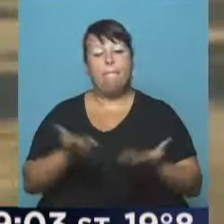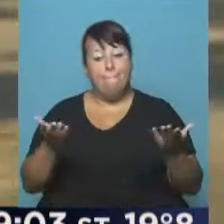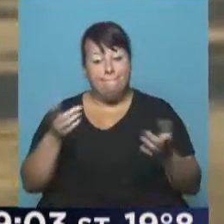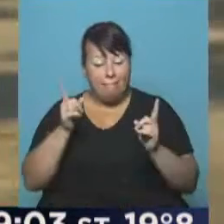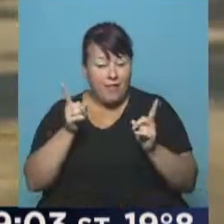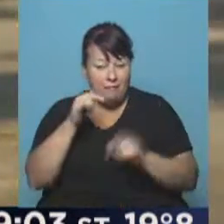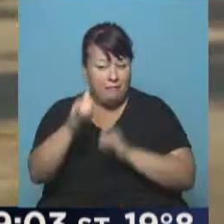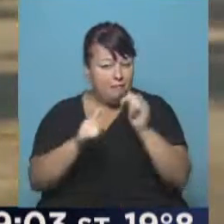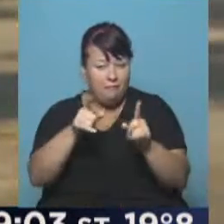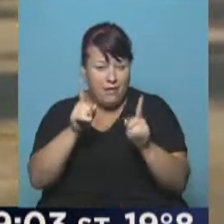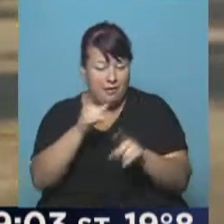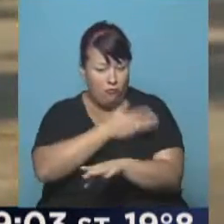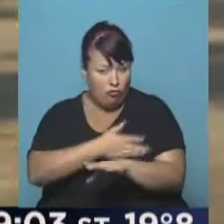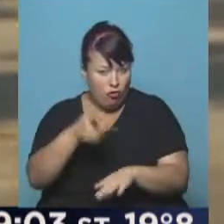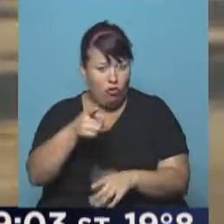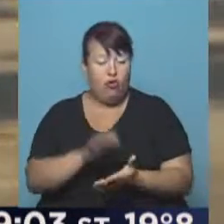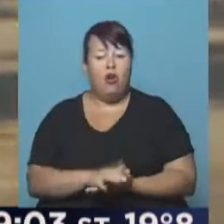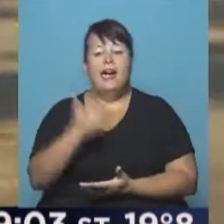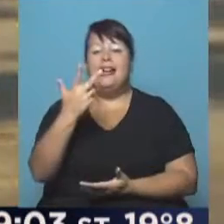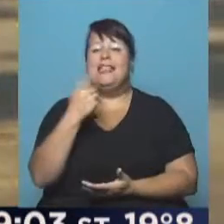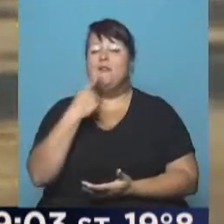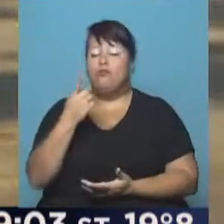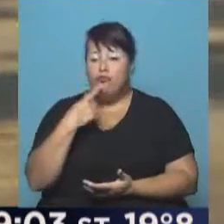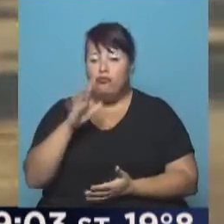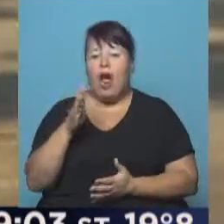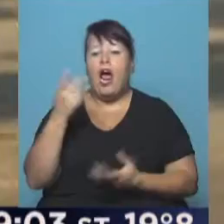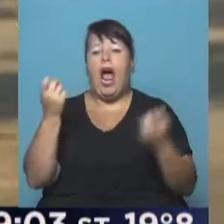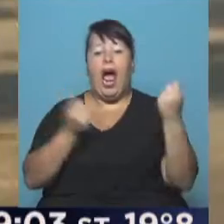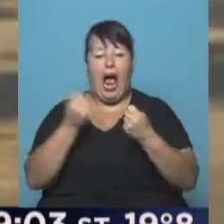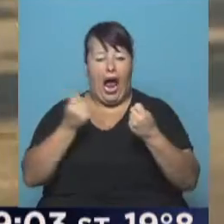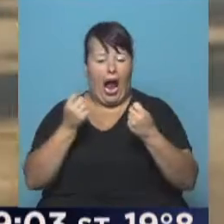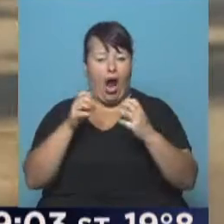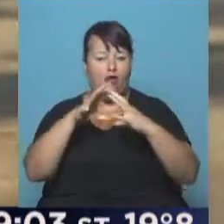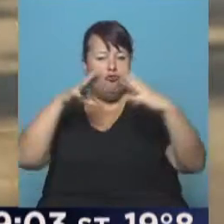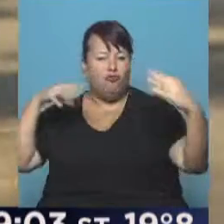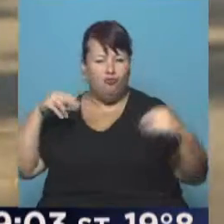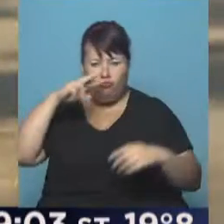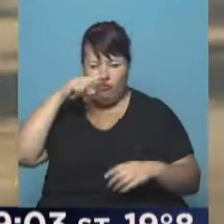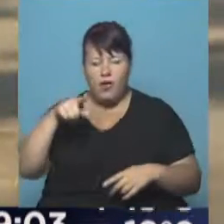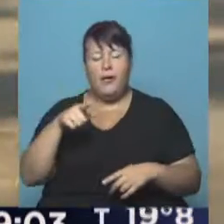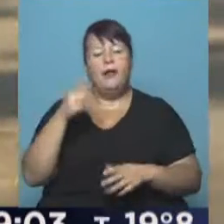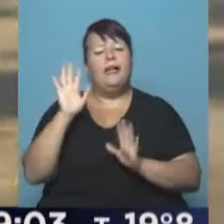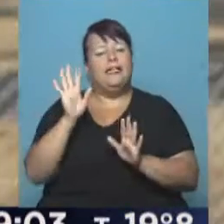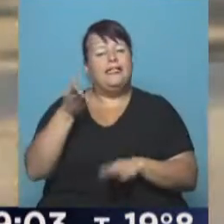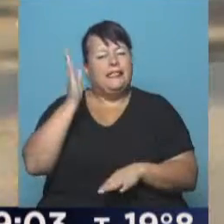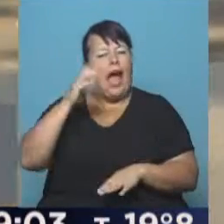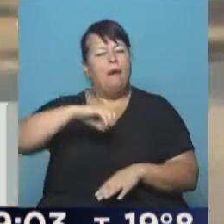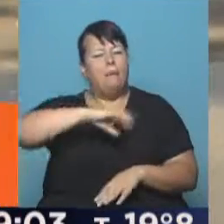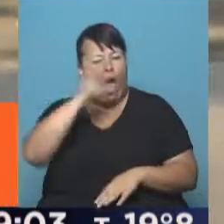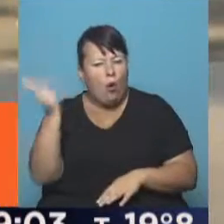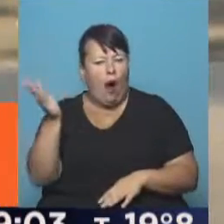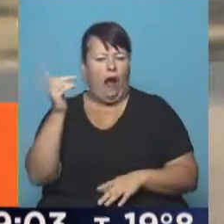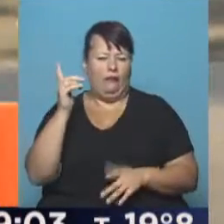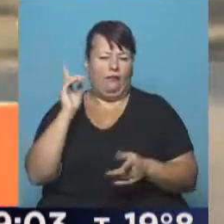Bueno, fue eso lo que acabas de relatar. Tres muchachos que estaban en un vehículo de alta gama, venían ya durante toda la